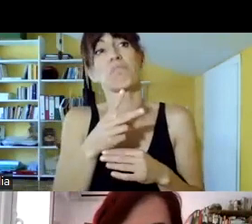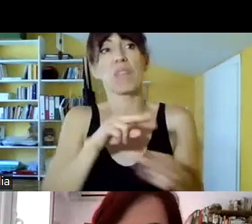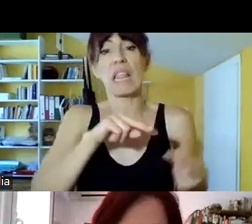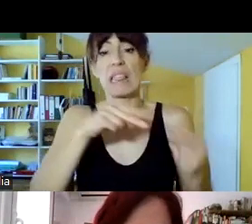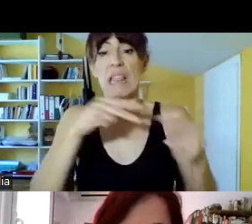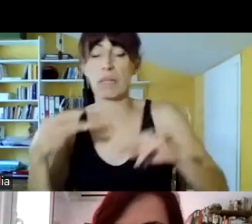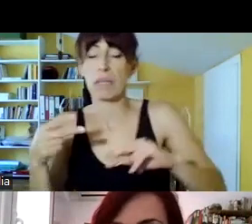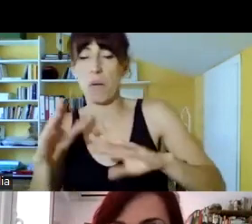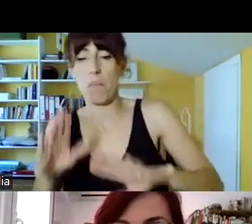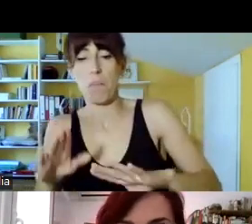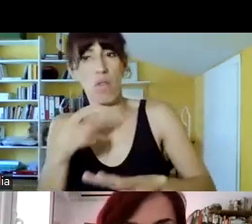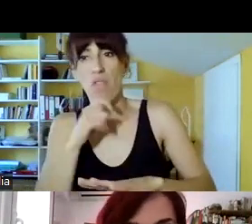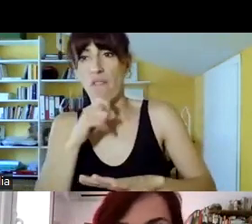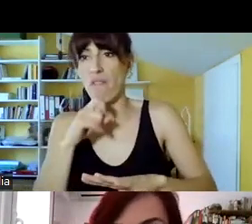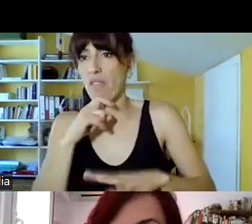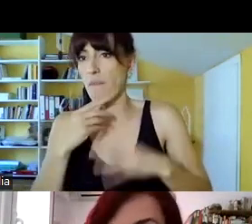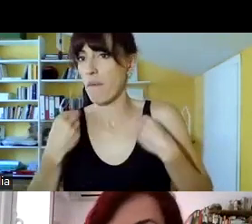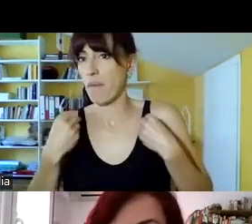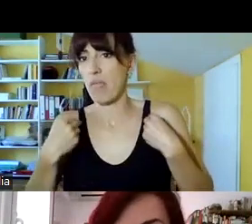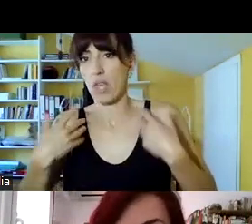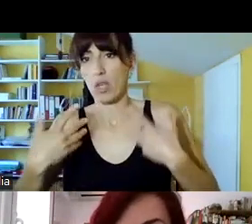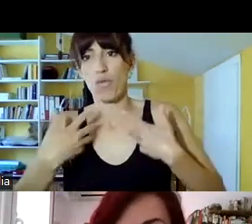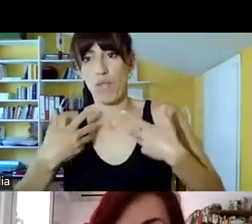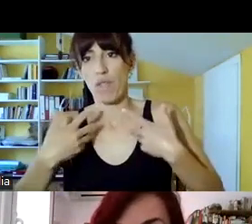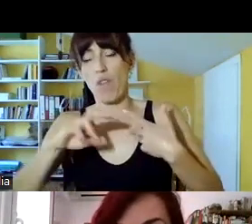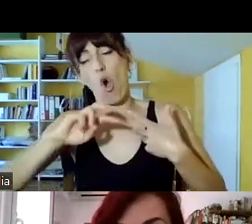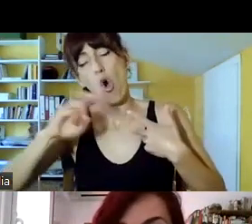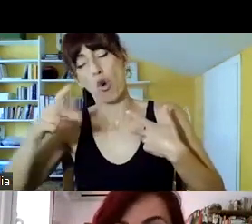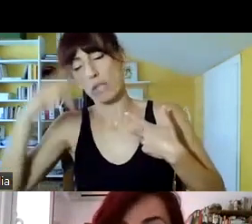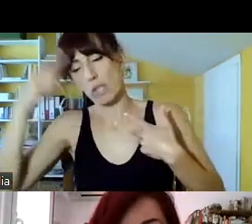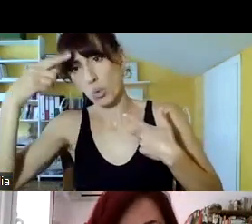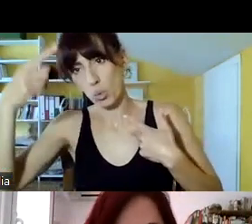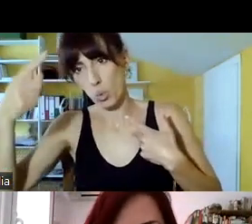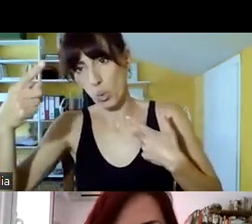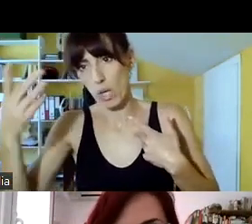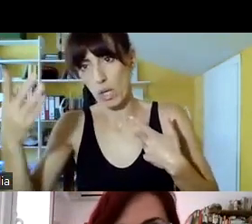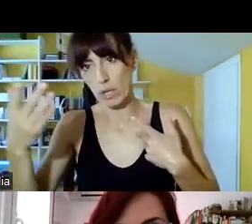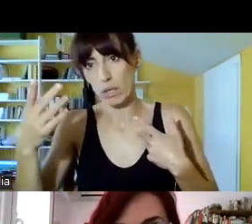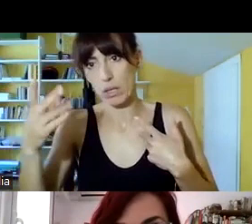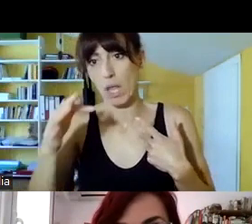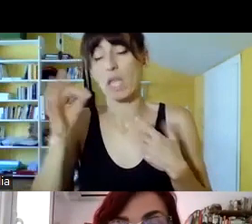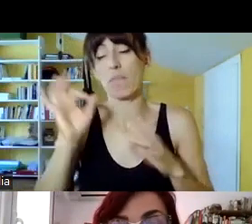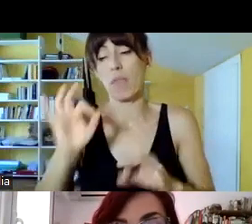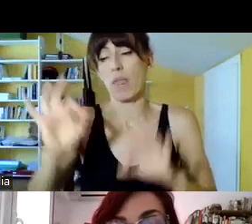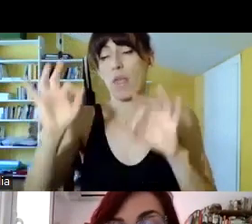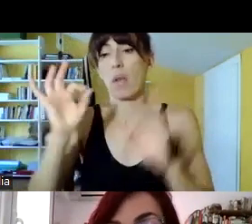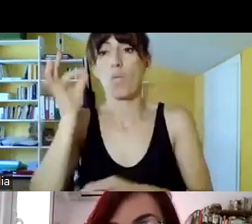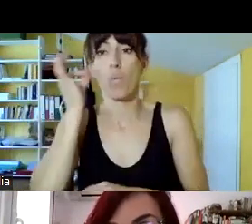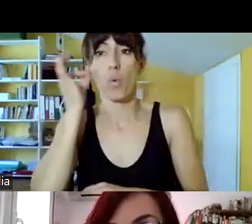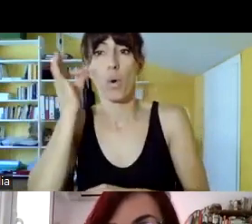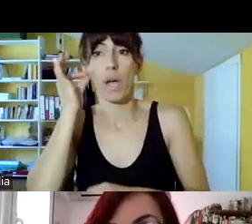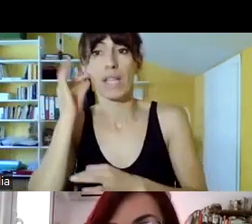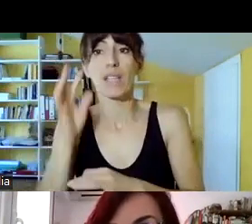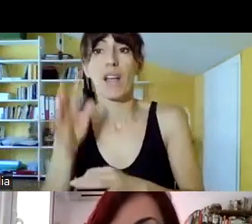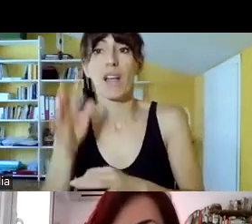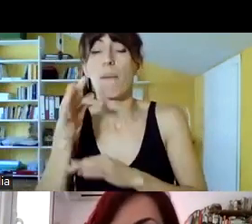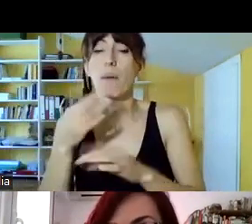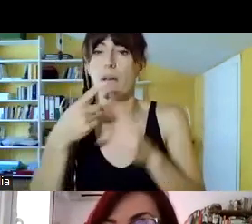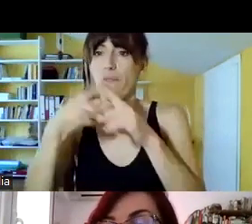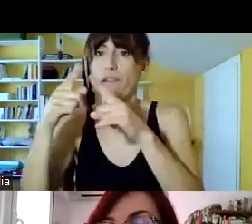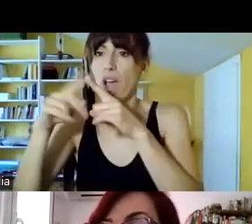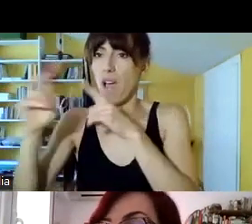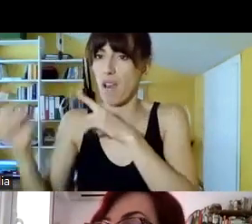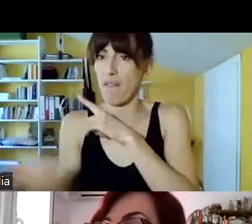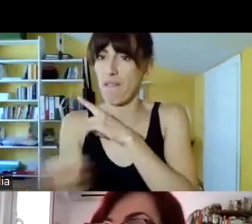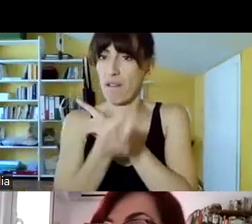difícilmente aplicadas a las vivencias de sufrimiento de otras culturas o incluso de las mujeres, y además hay una gran variabilidad, ¿no? O sea,